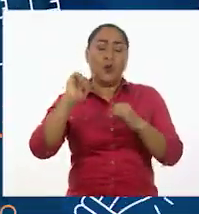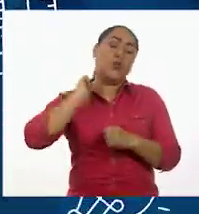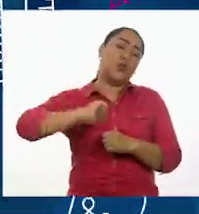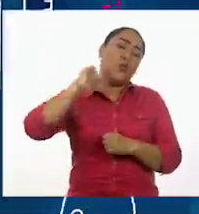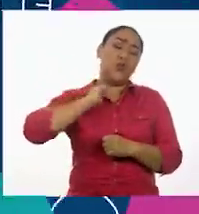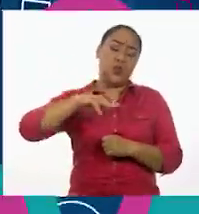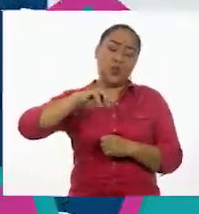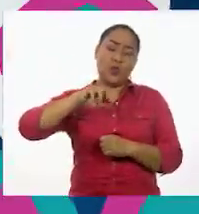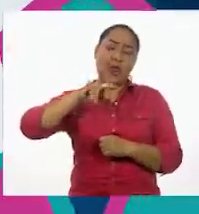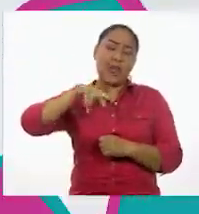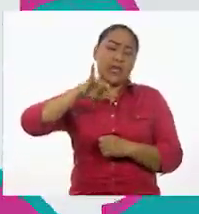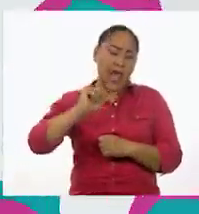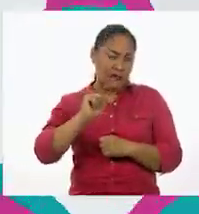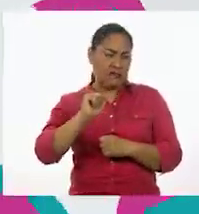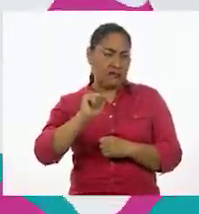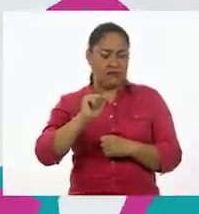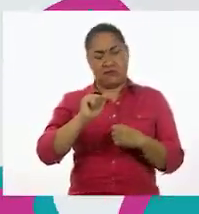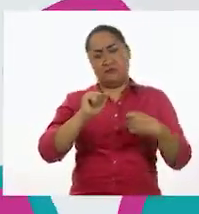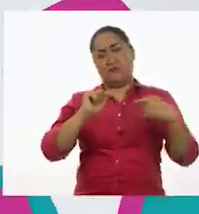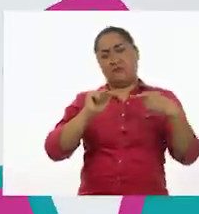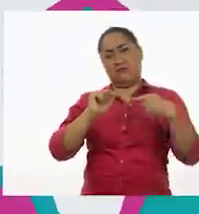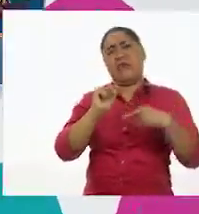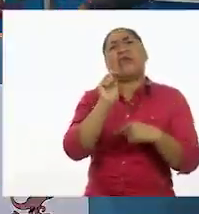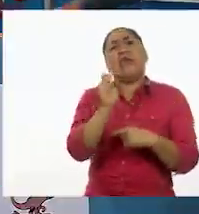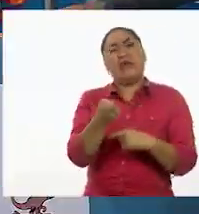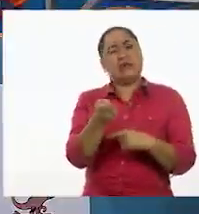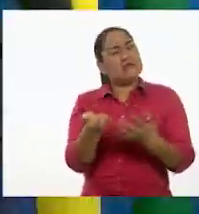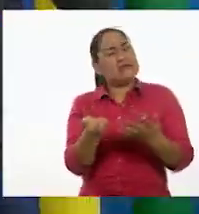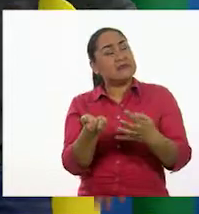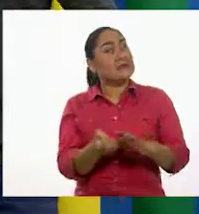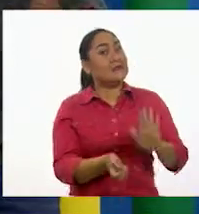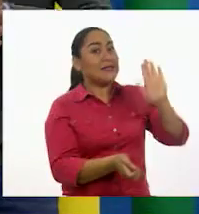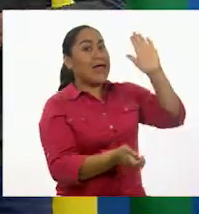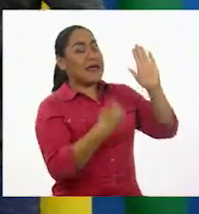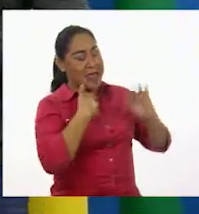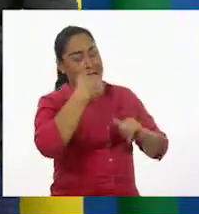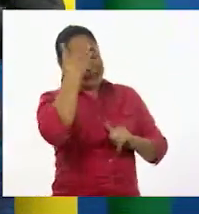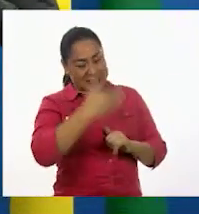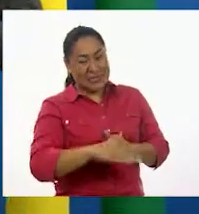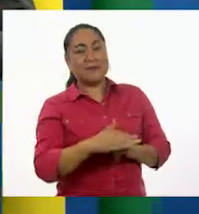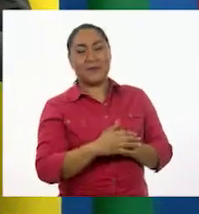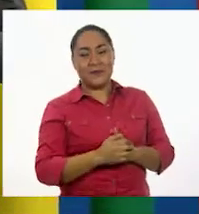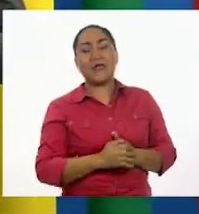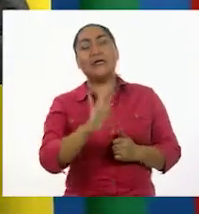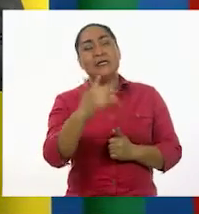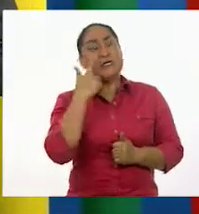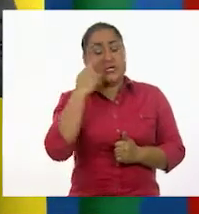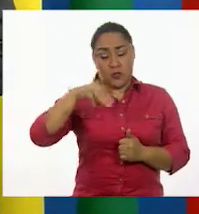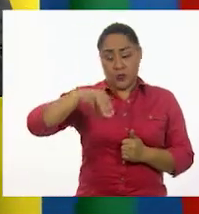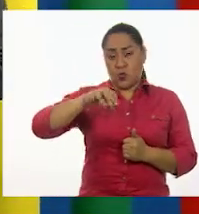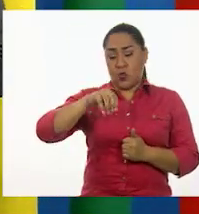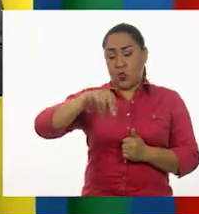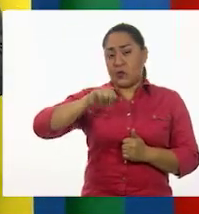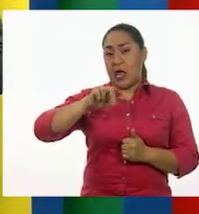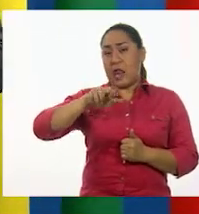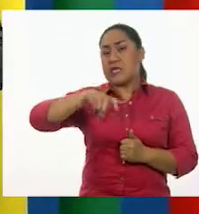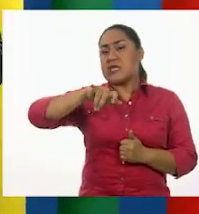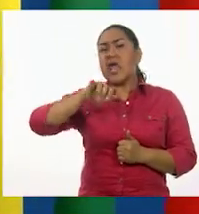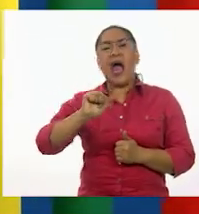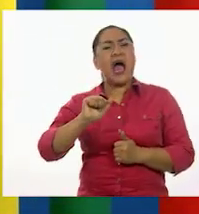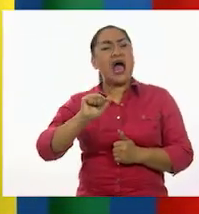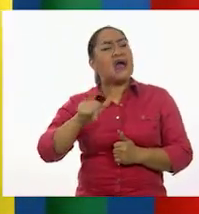Pero, ¿qué es una monarquía? Ah, esa yo me la sé. Bueno, una monarquía,